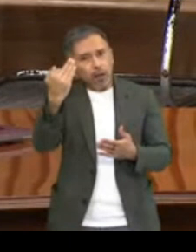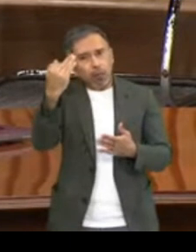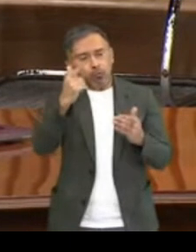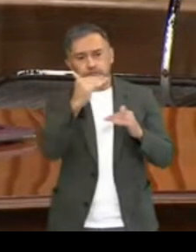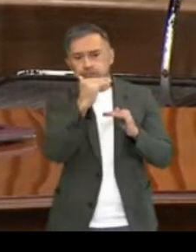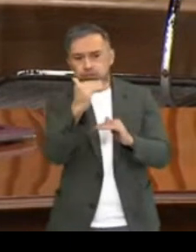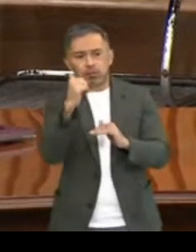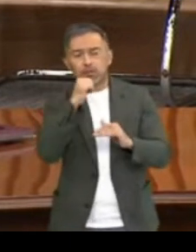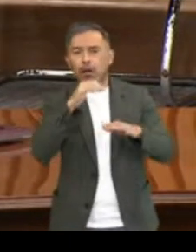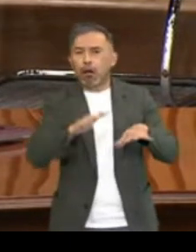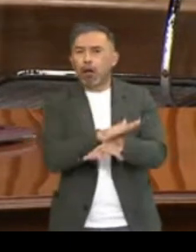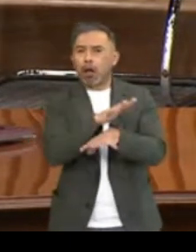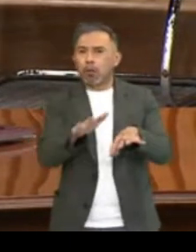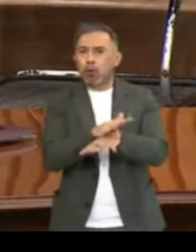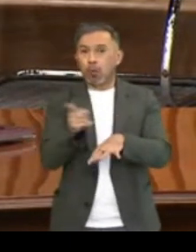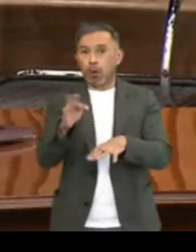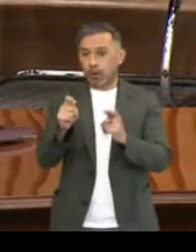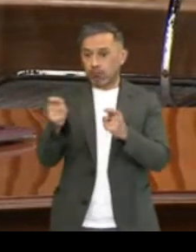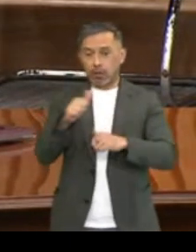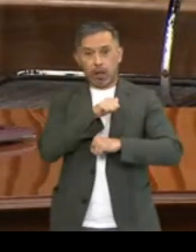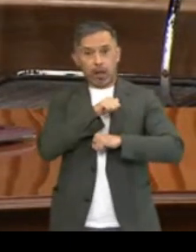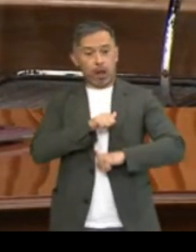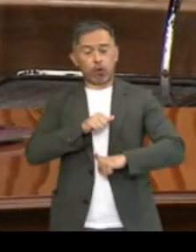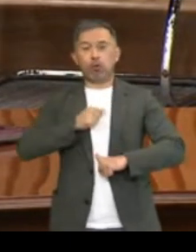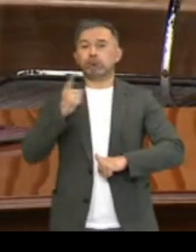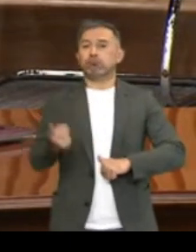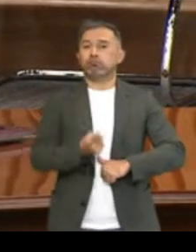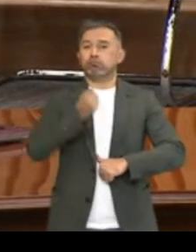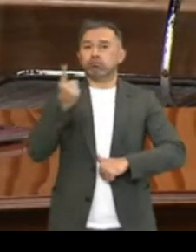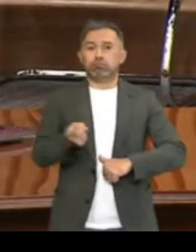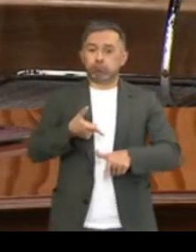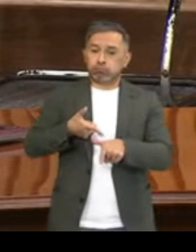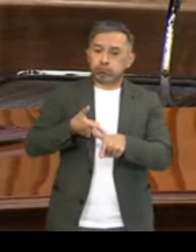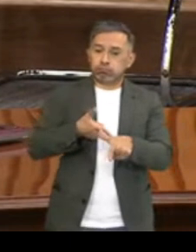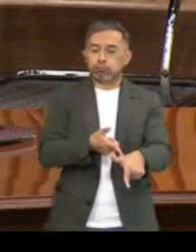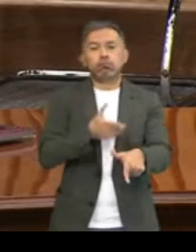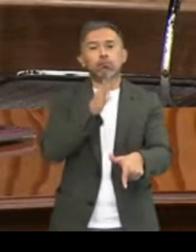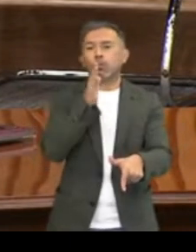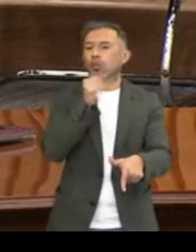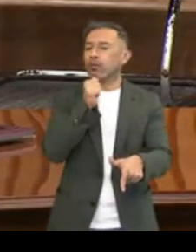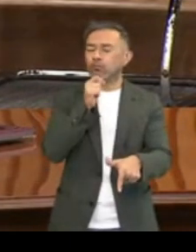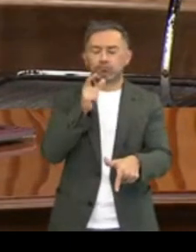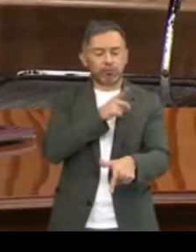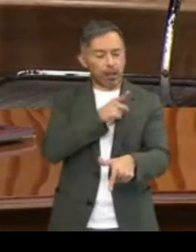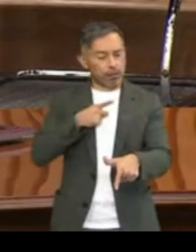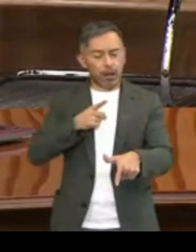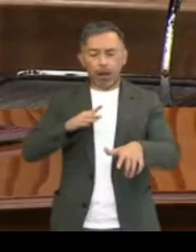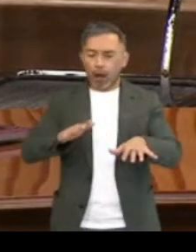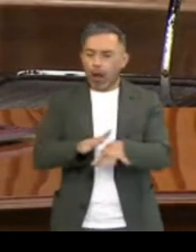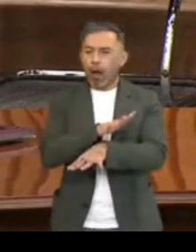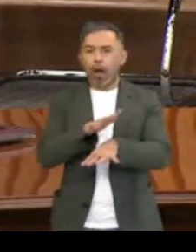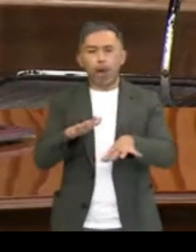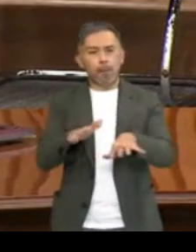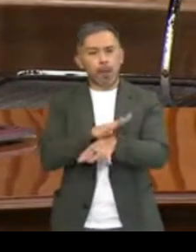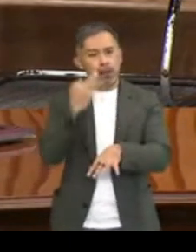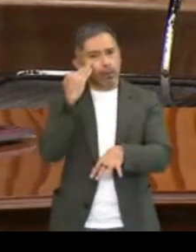renueva. No se puede perpetuar en los cargos a las personas, se debe renovar de manera periódica